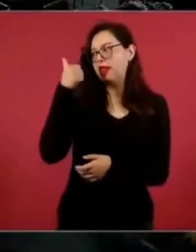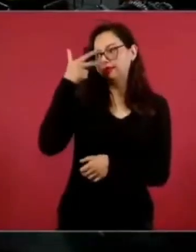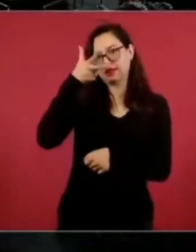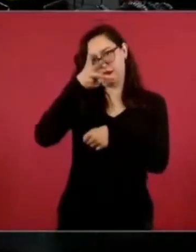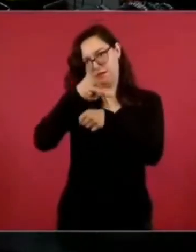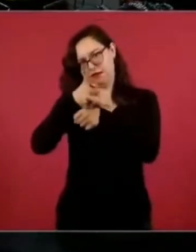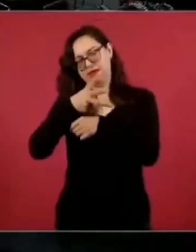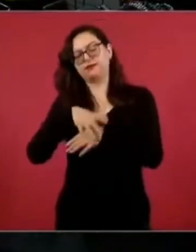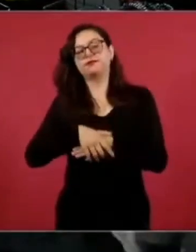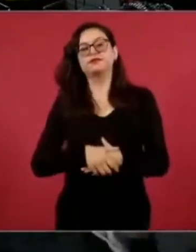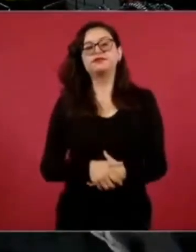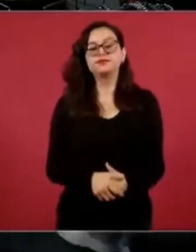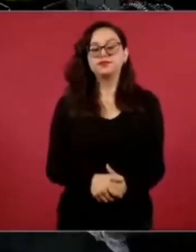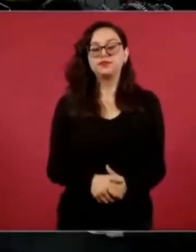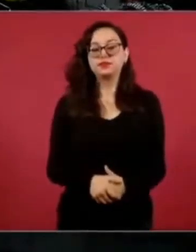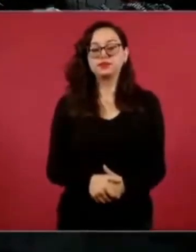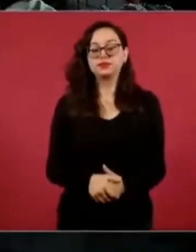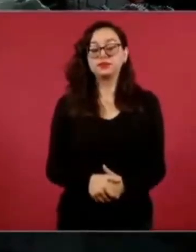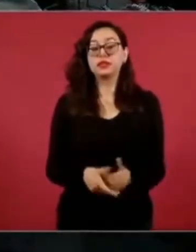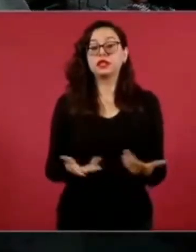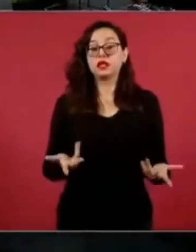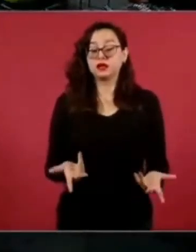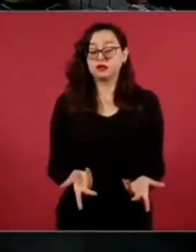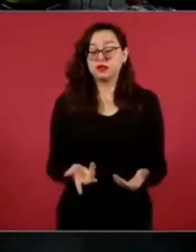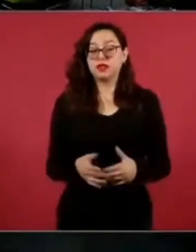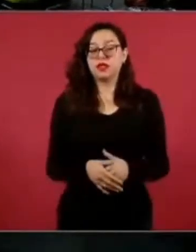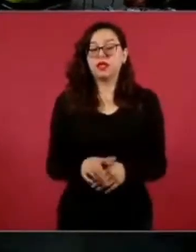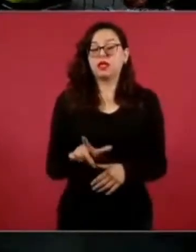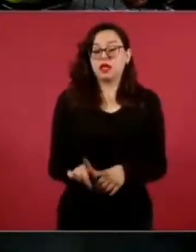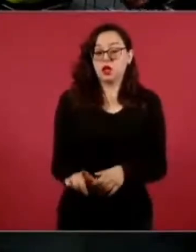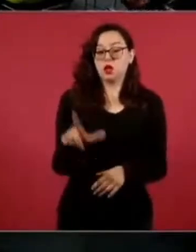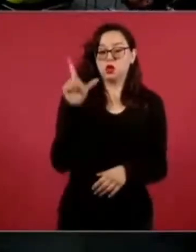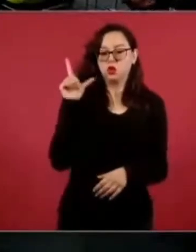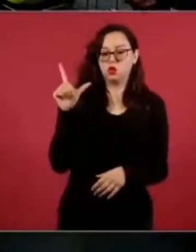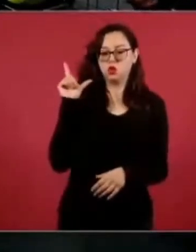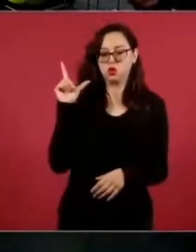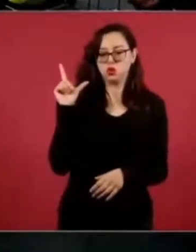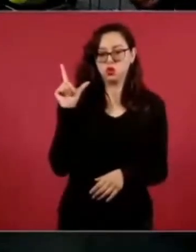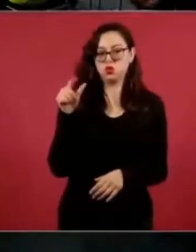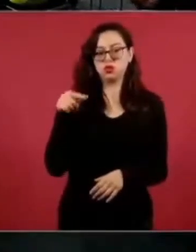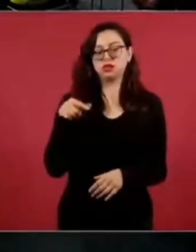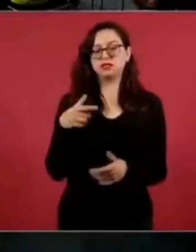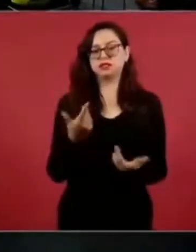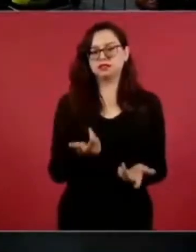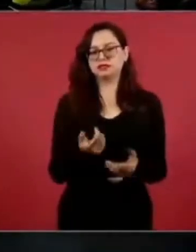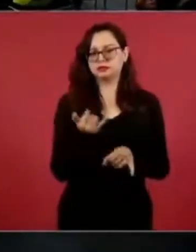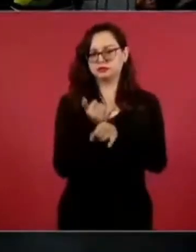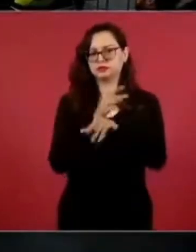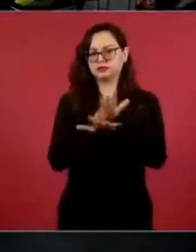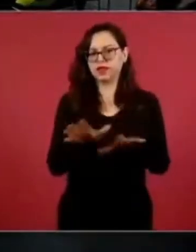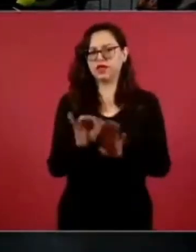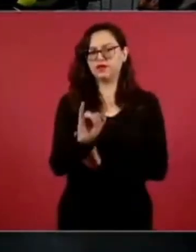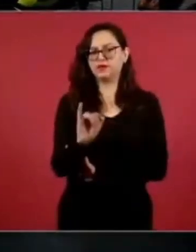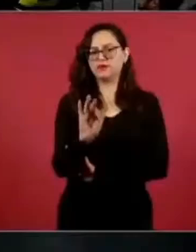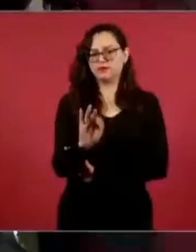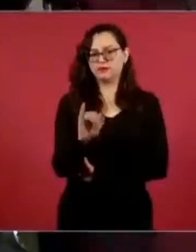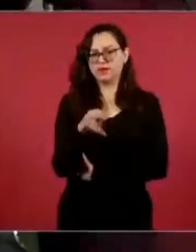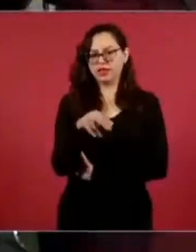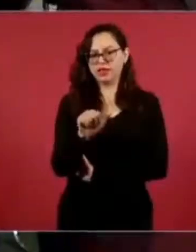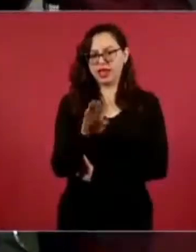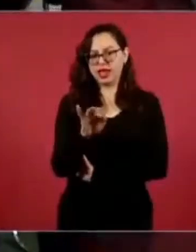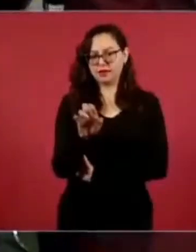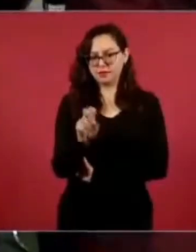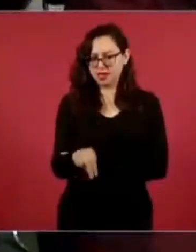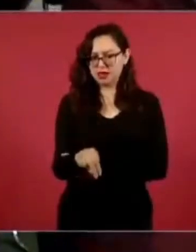preguntarle, el lunes se presentó aquí el informe de Finabien. Realmente da gusto